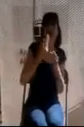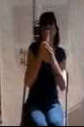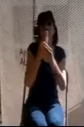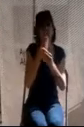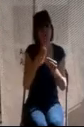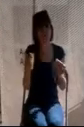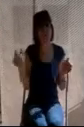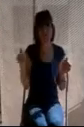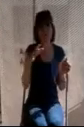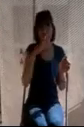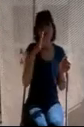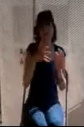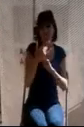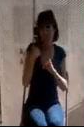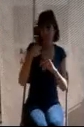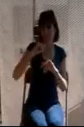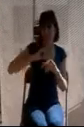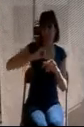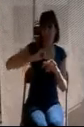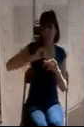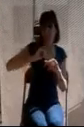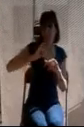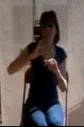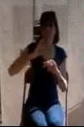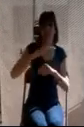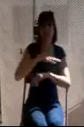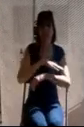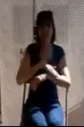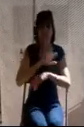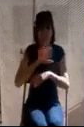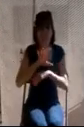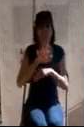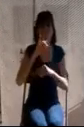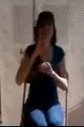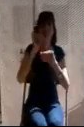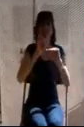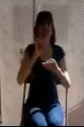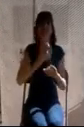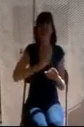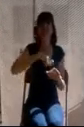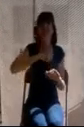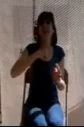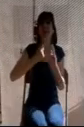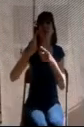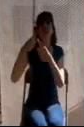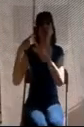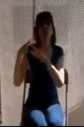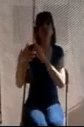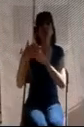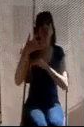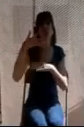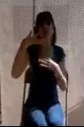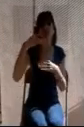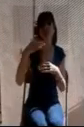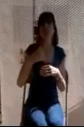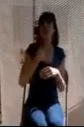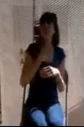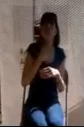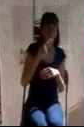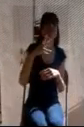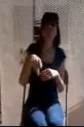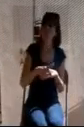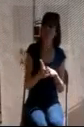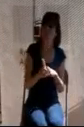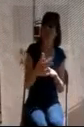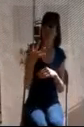con sentido de Estado, con sentido de defensa de España, que algunas cosas no eran las que nos gustarían, pero había que